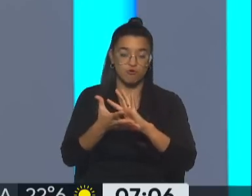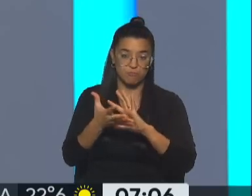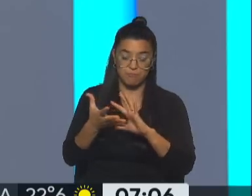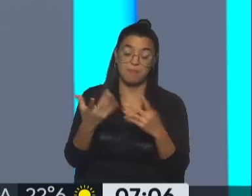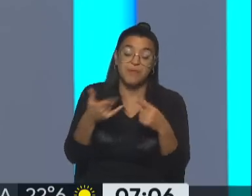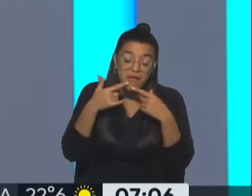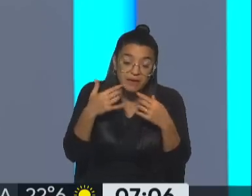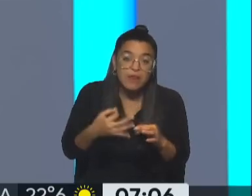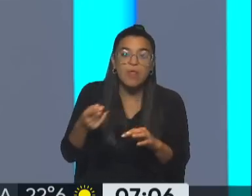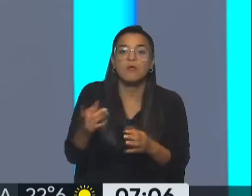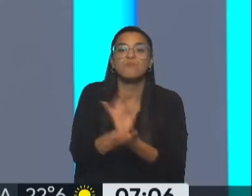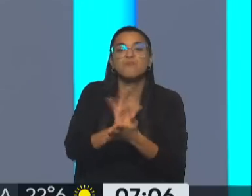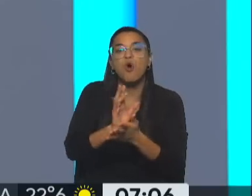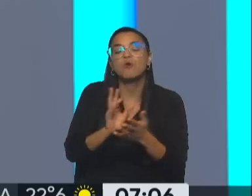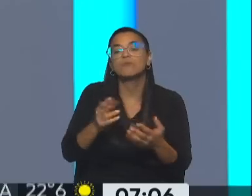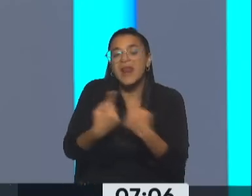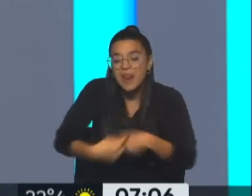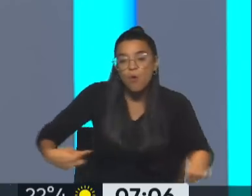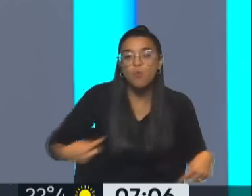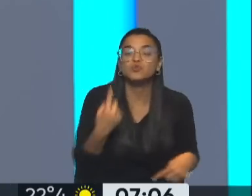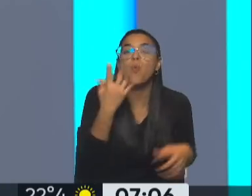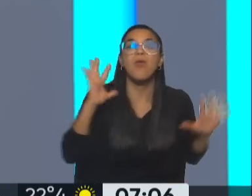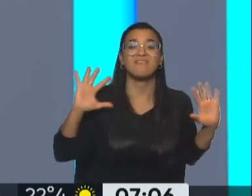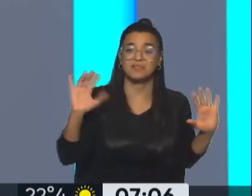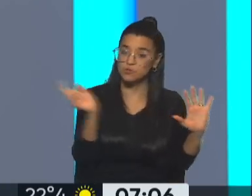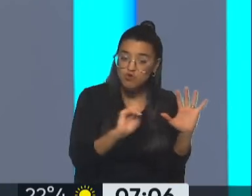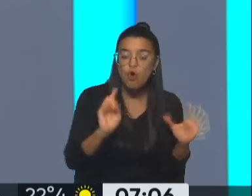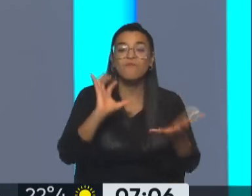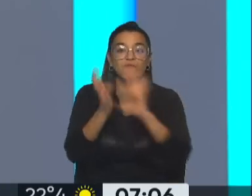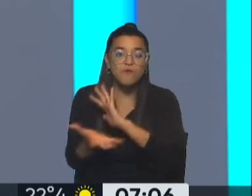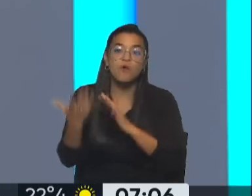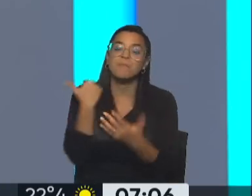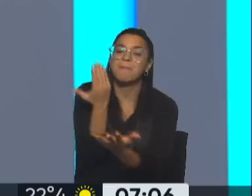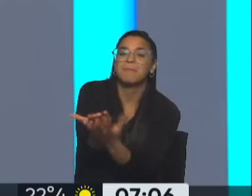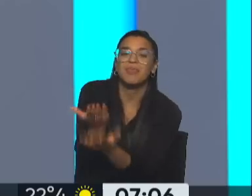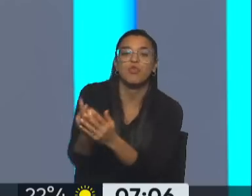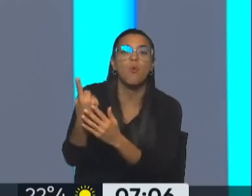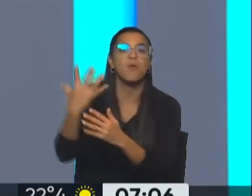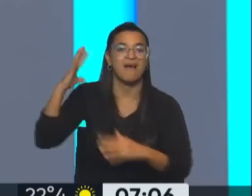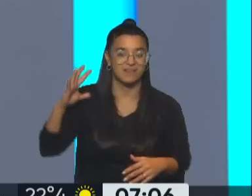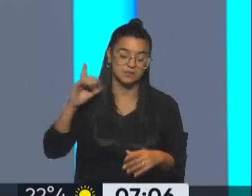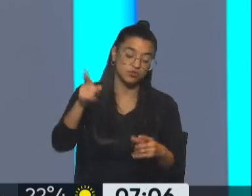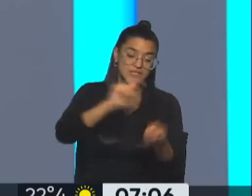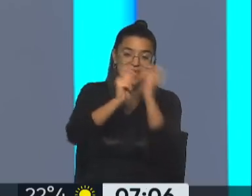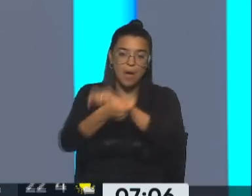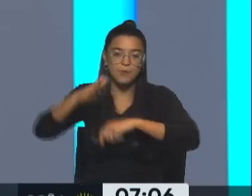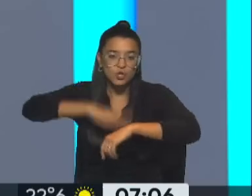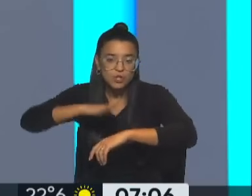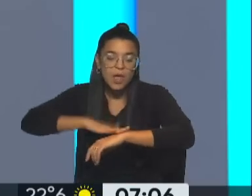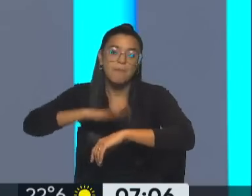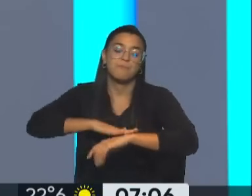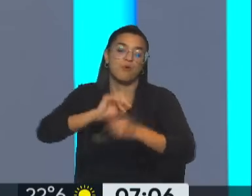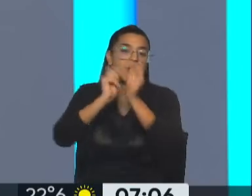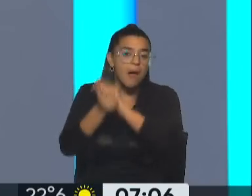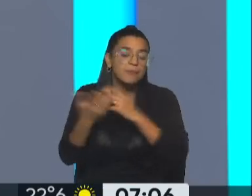lugar de tratarla como un recurso extraordinario, le dio la forma de acción de amparo. Entonces modificó los tiempos, dictó una medida